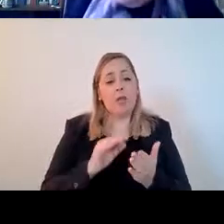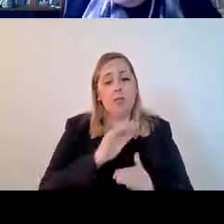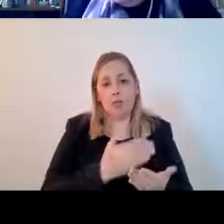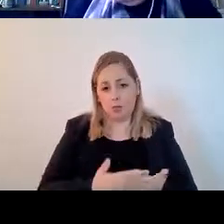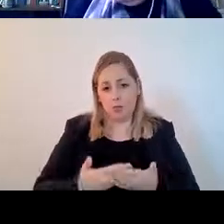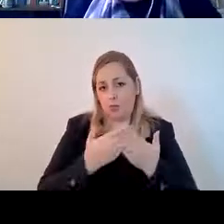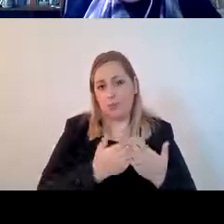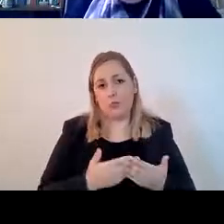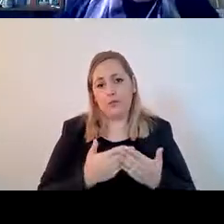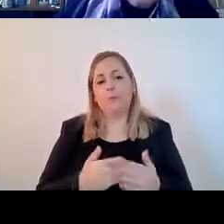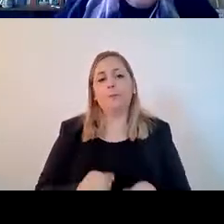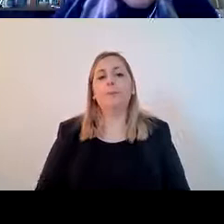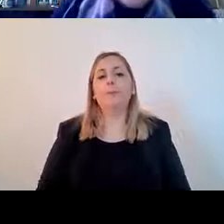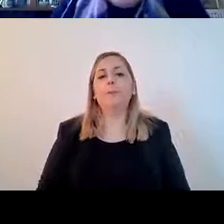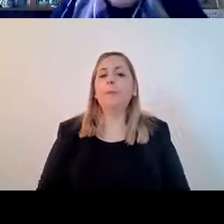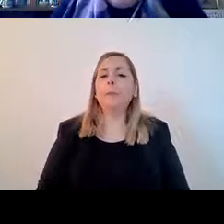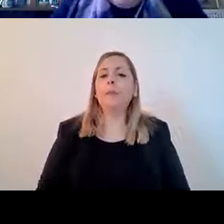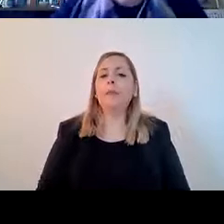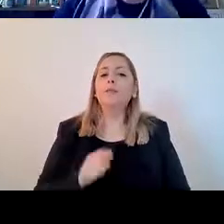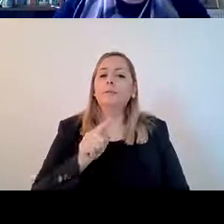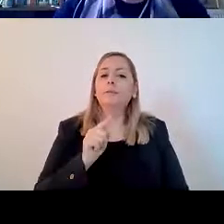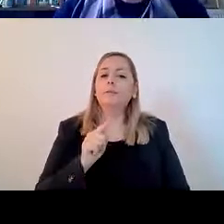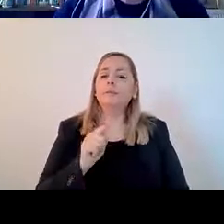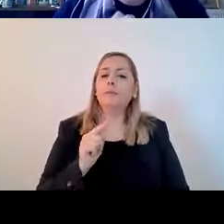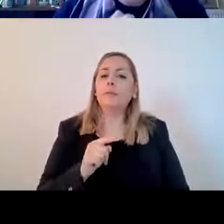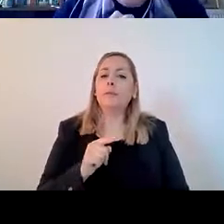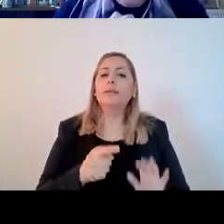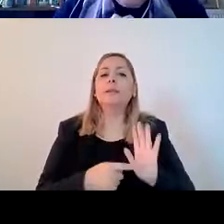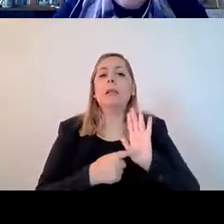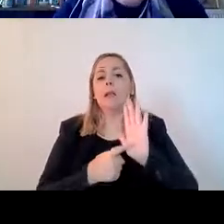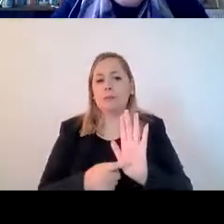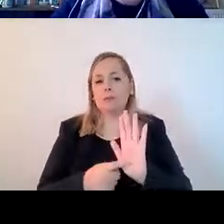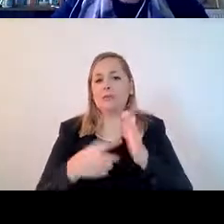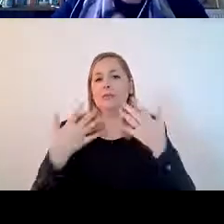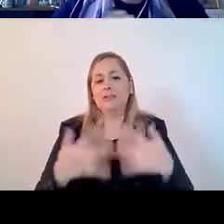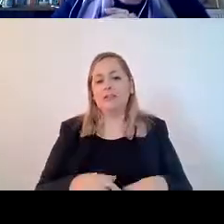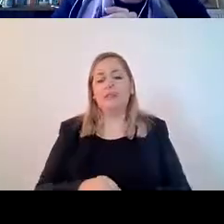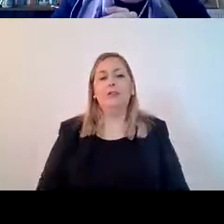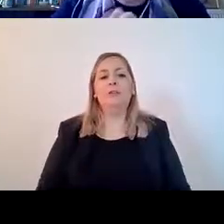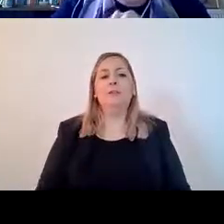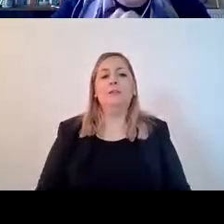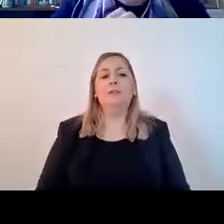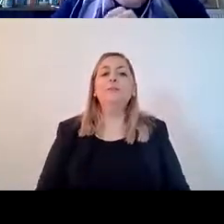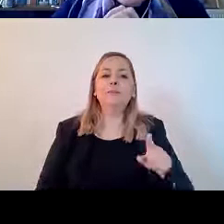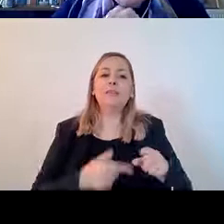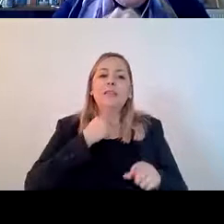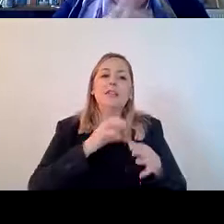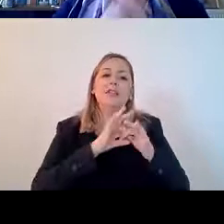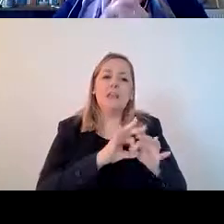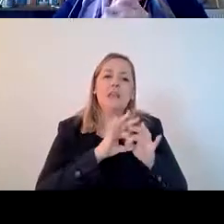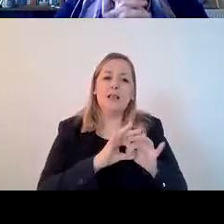Y esto sería la presentación la siguiente. Quiero darle las